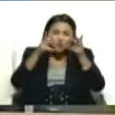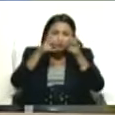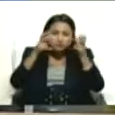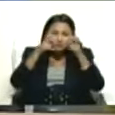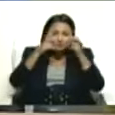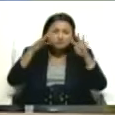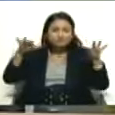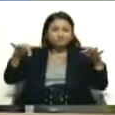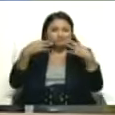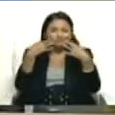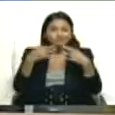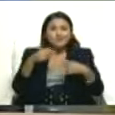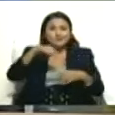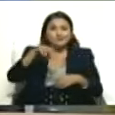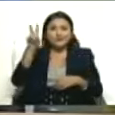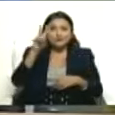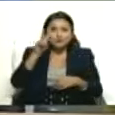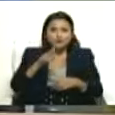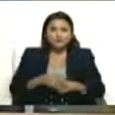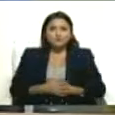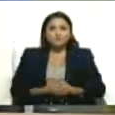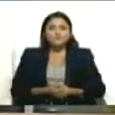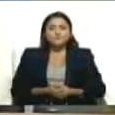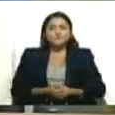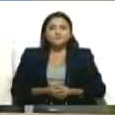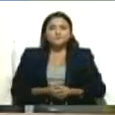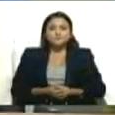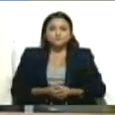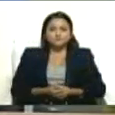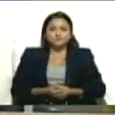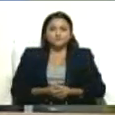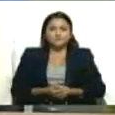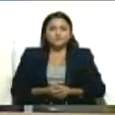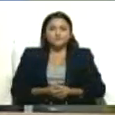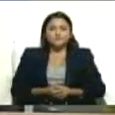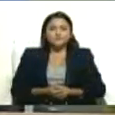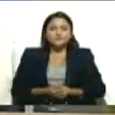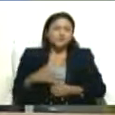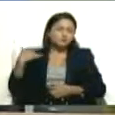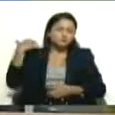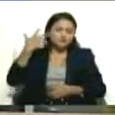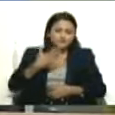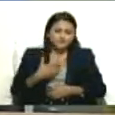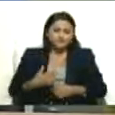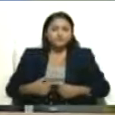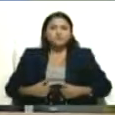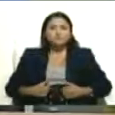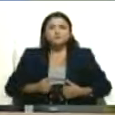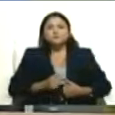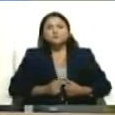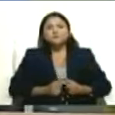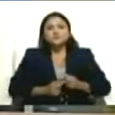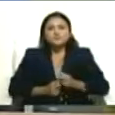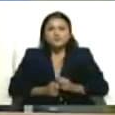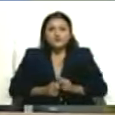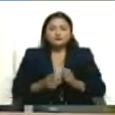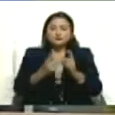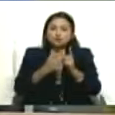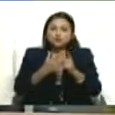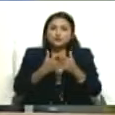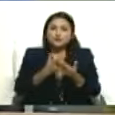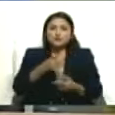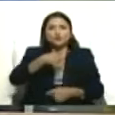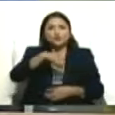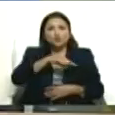en distintas elecciones a nuestra querida patria Venezuela. Cumplimos entonces con